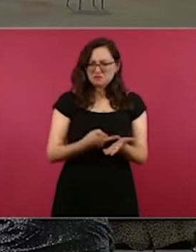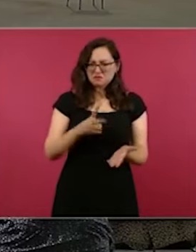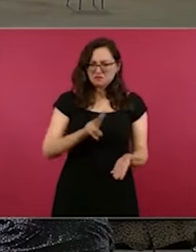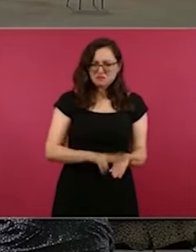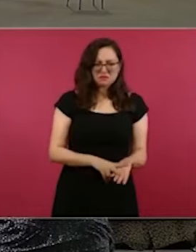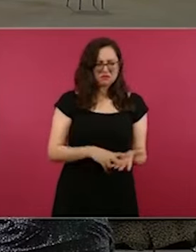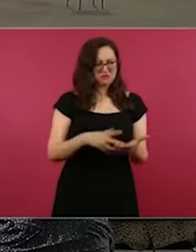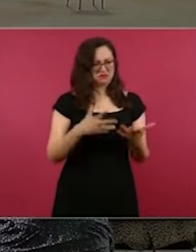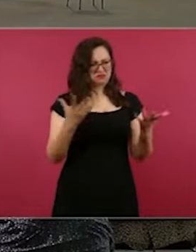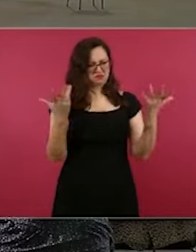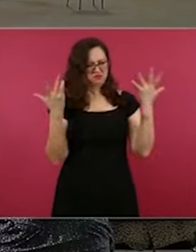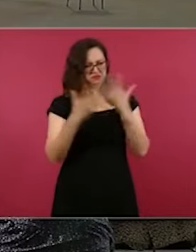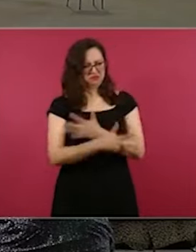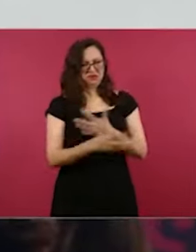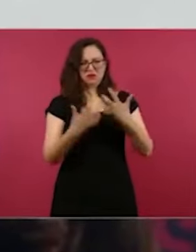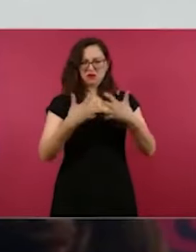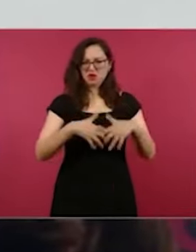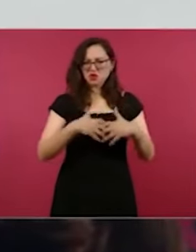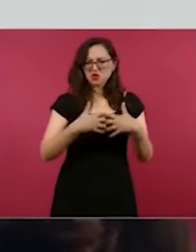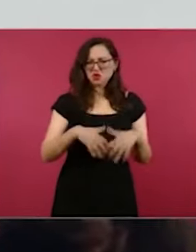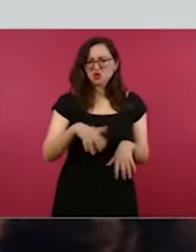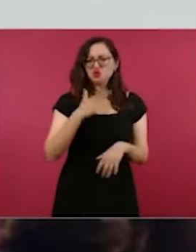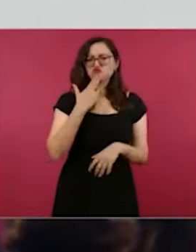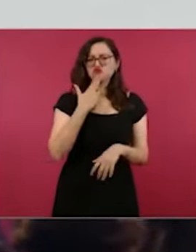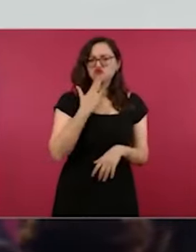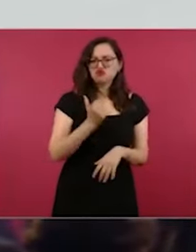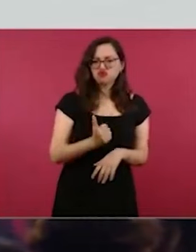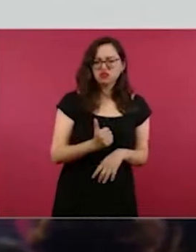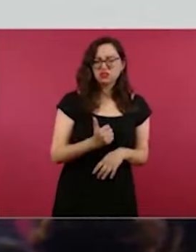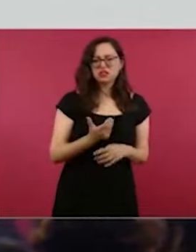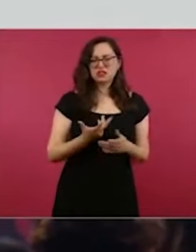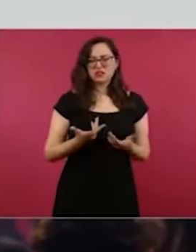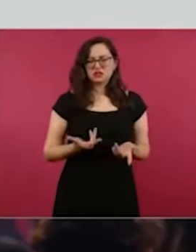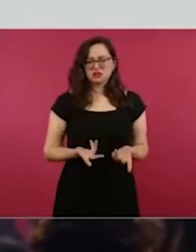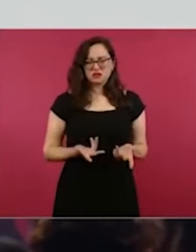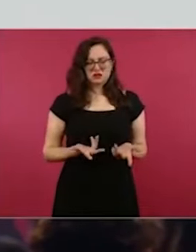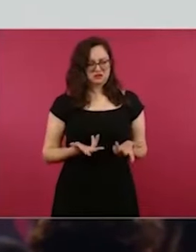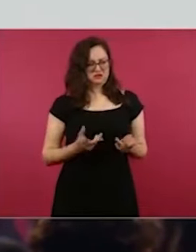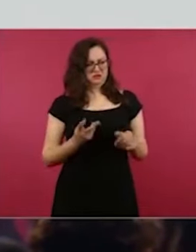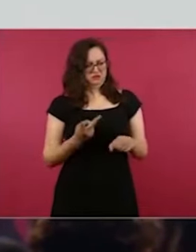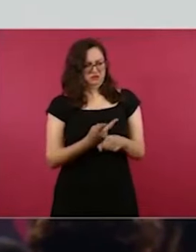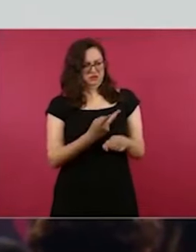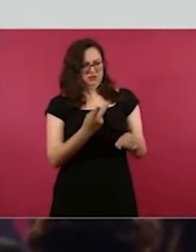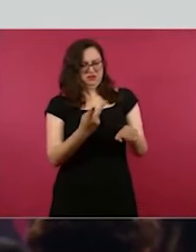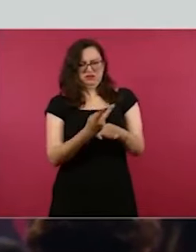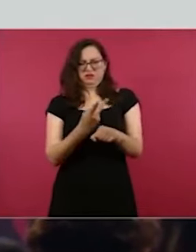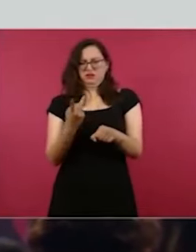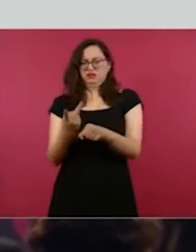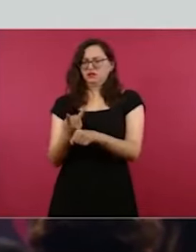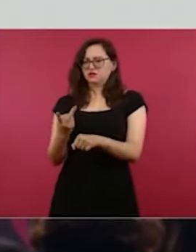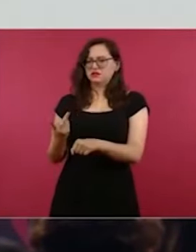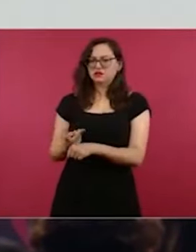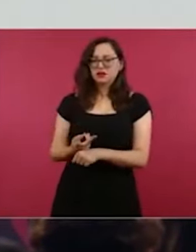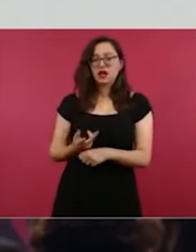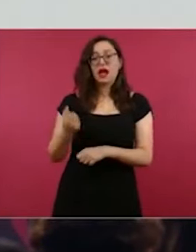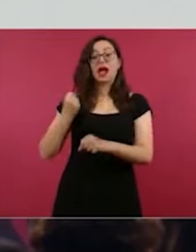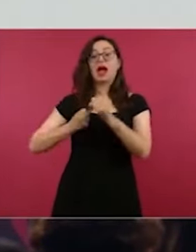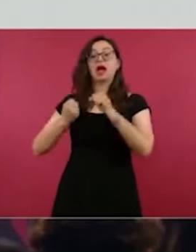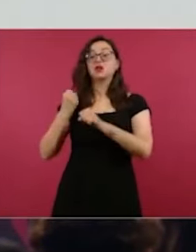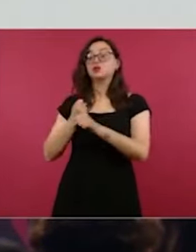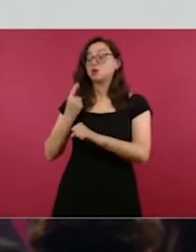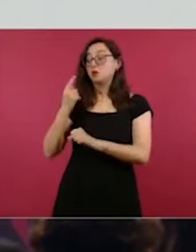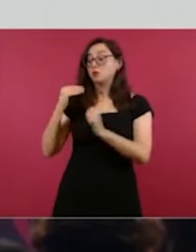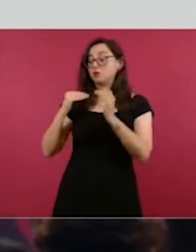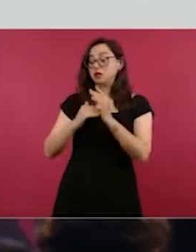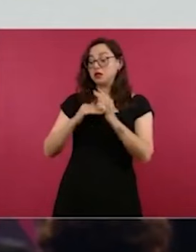actúen con responsabilidad y ética en todo momento un llamado a la honestidad y la justicia en el combate contra